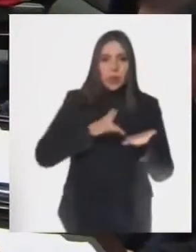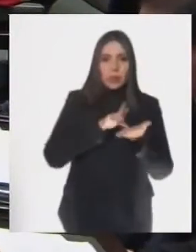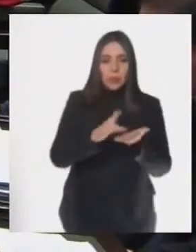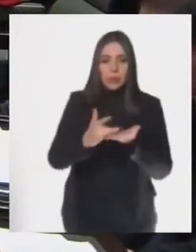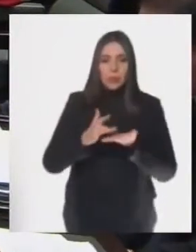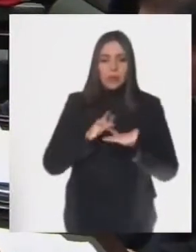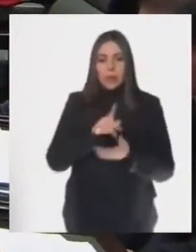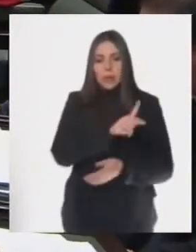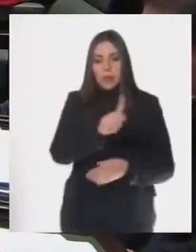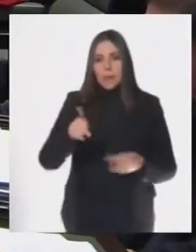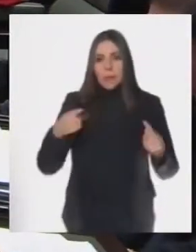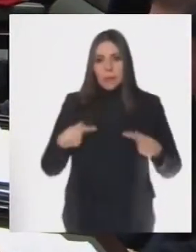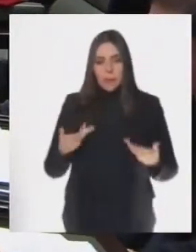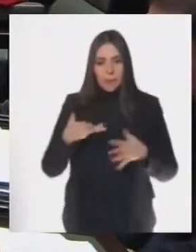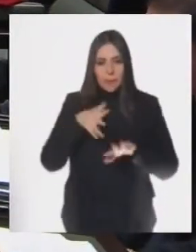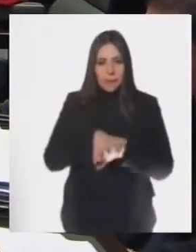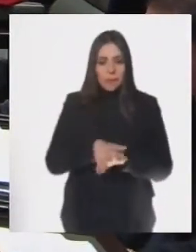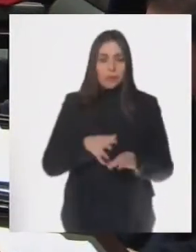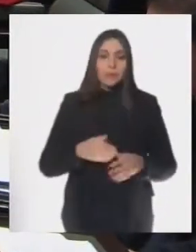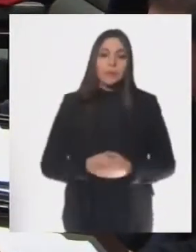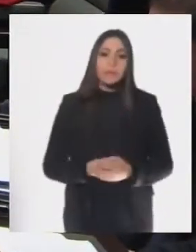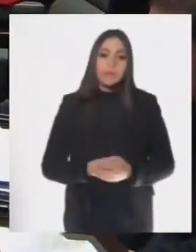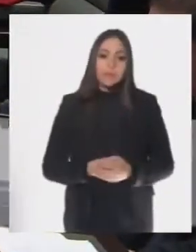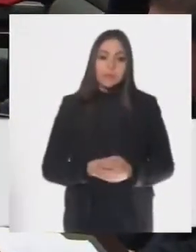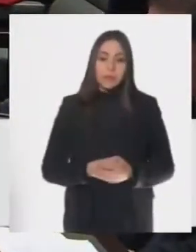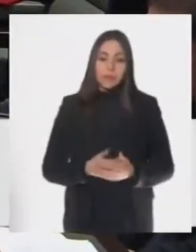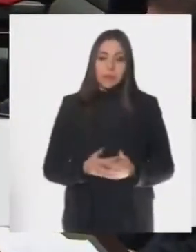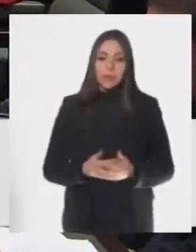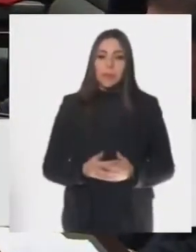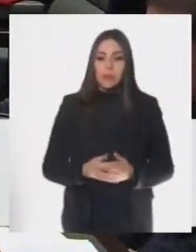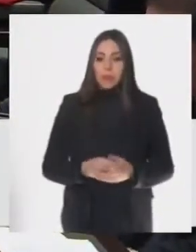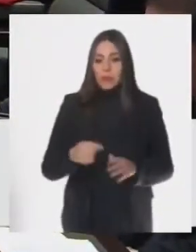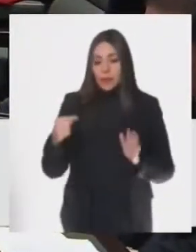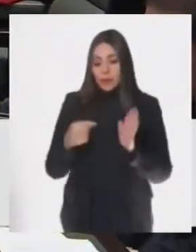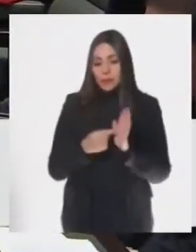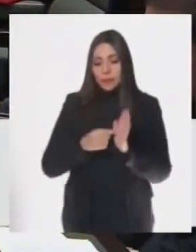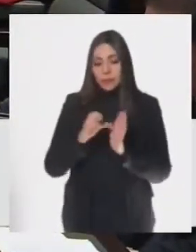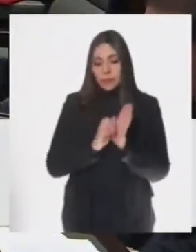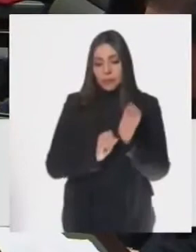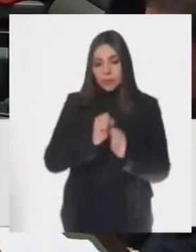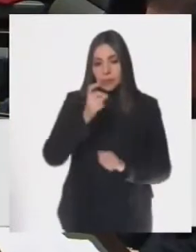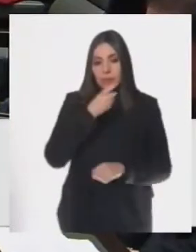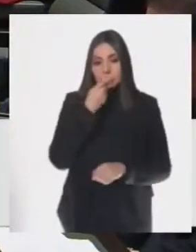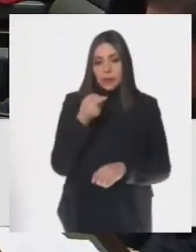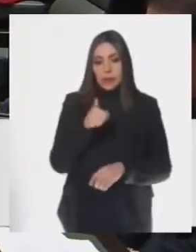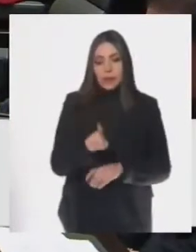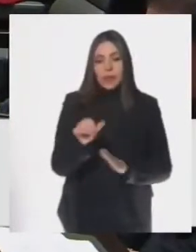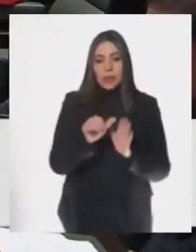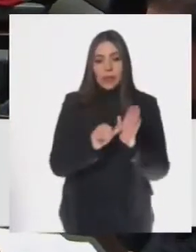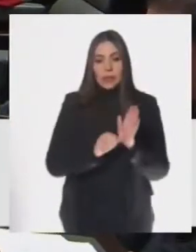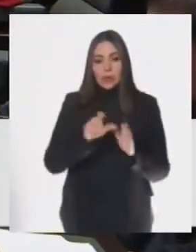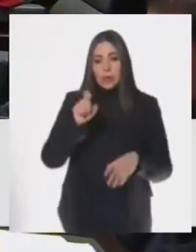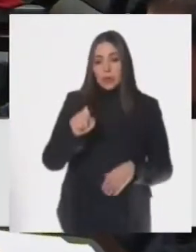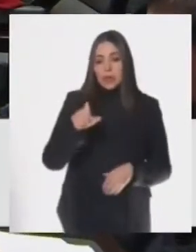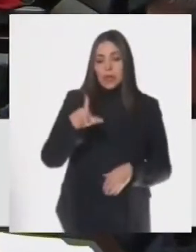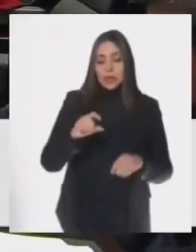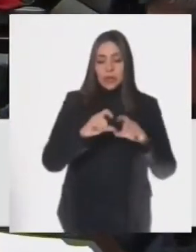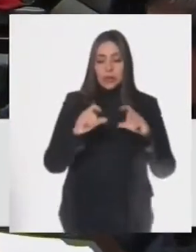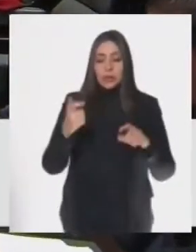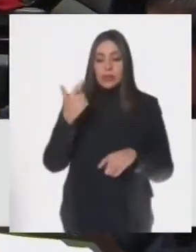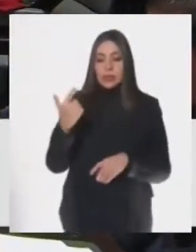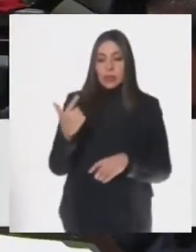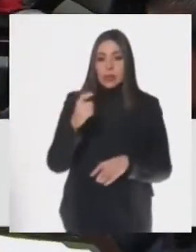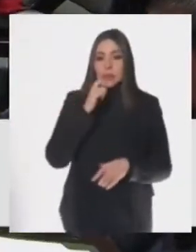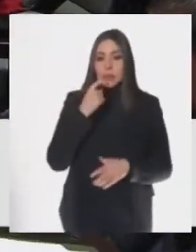entre sus integrantes. Es por ello que nuestra Carta Magna ordena en su artículo 27, fracción séptima, que dentro de un